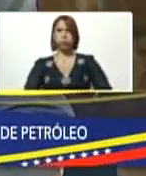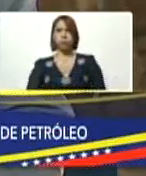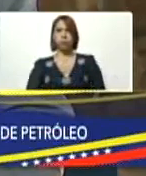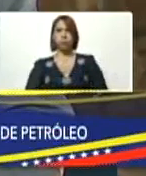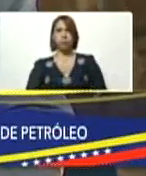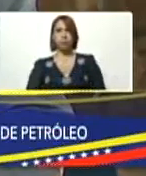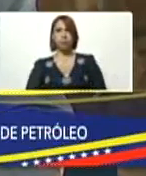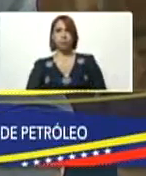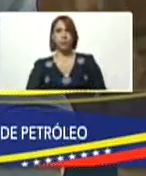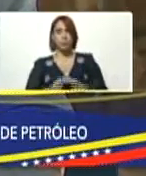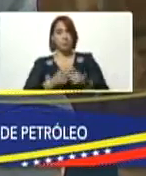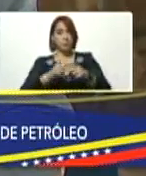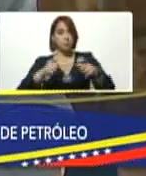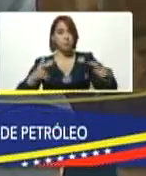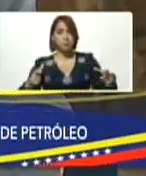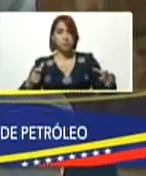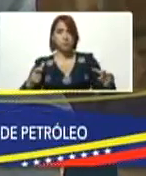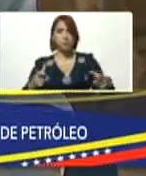ampliada